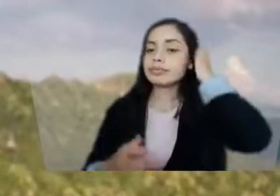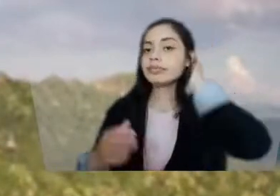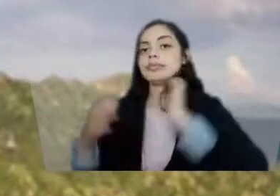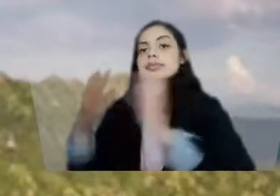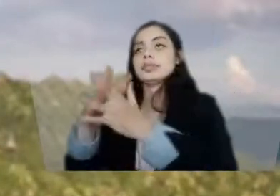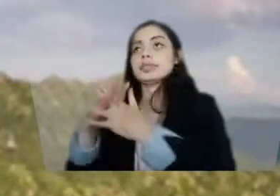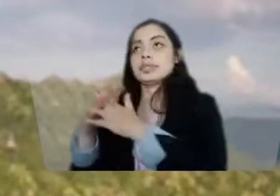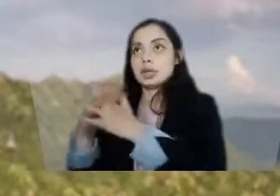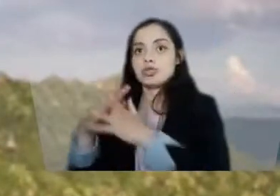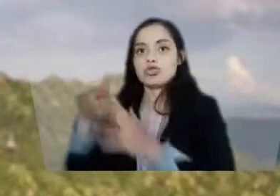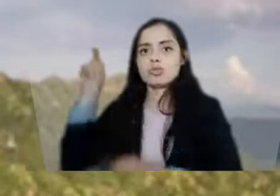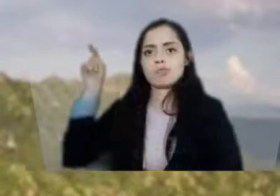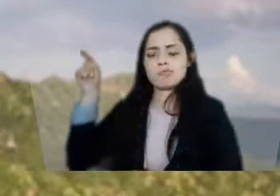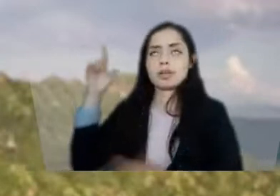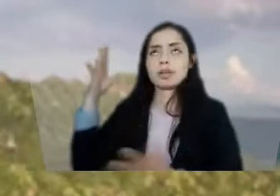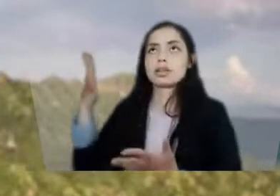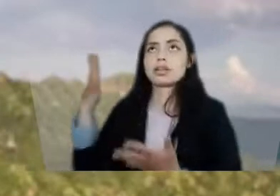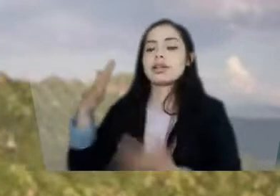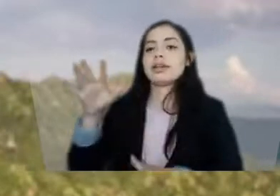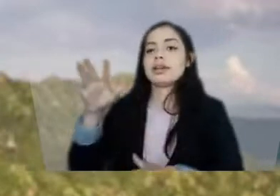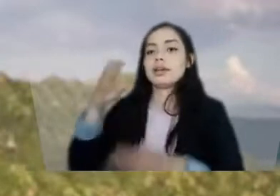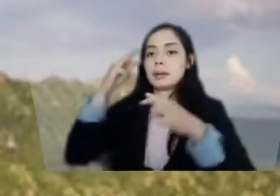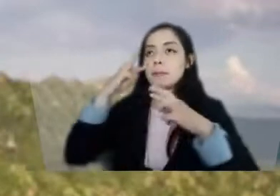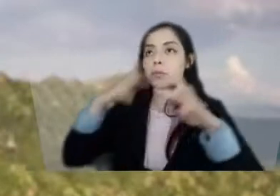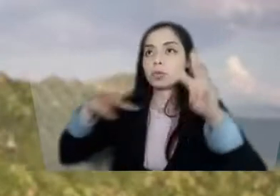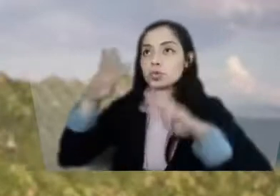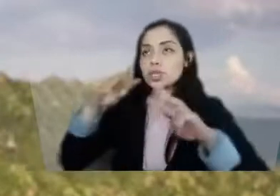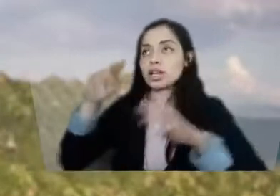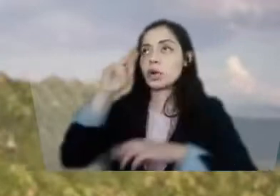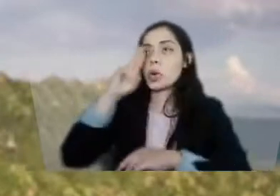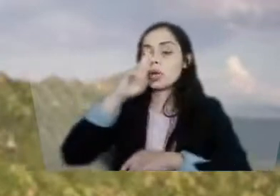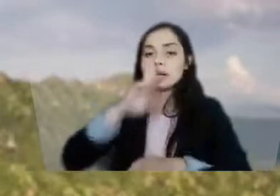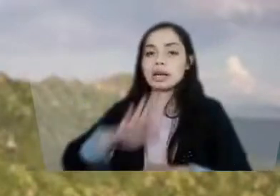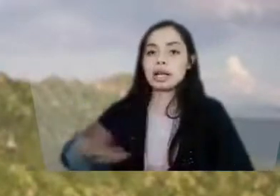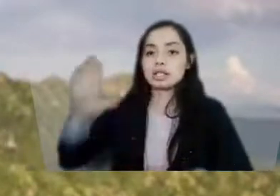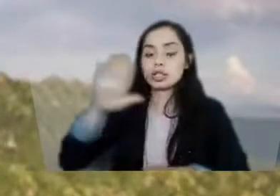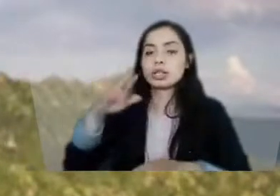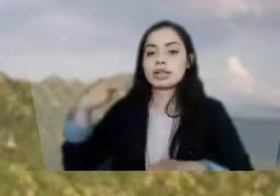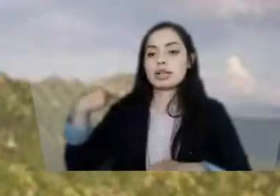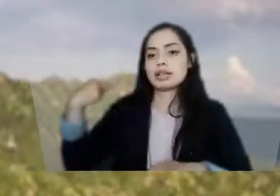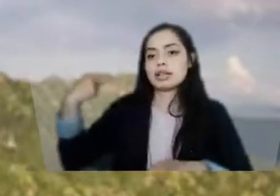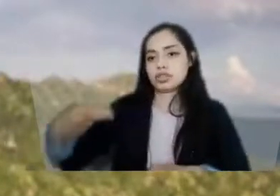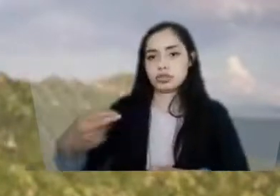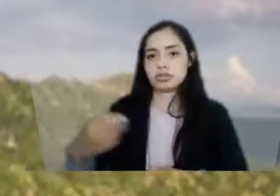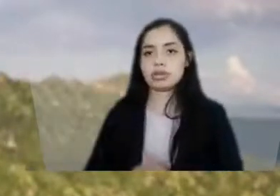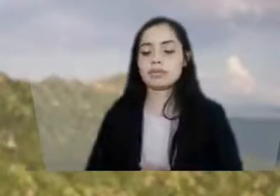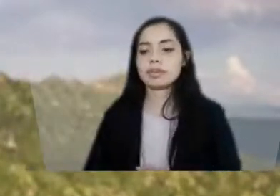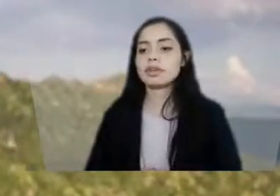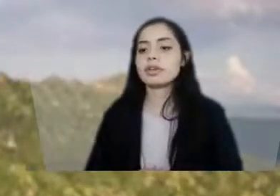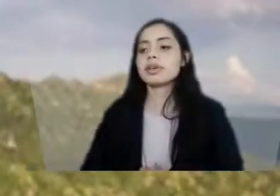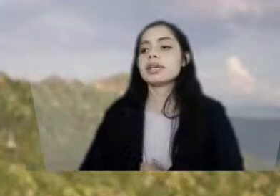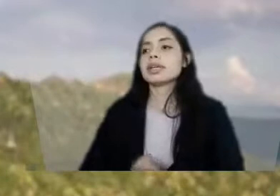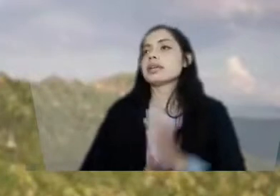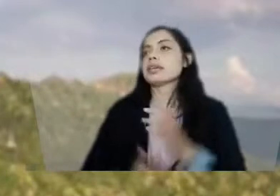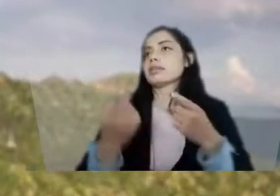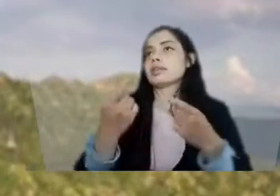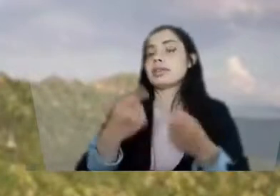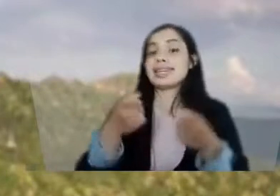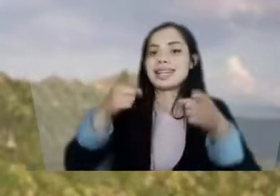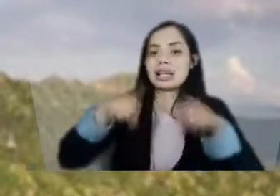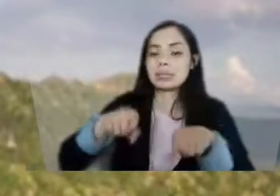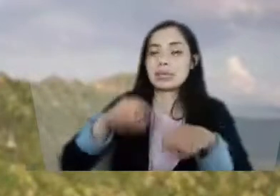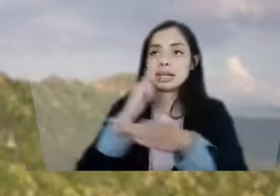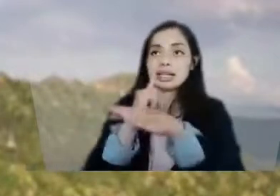laboratorio de ornitología más importante. Y ellos trabajan en colaboración con nosotros en estas